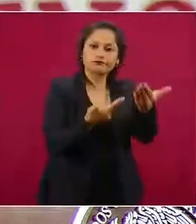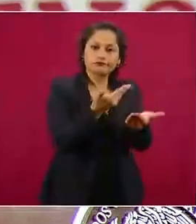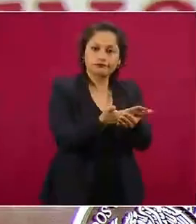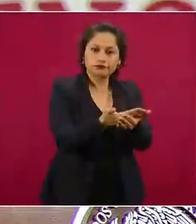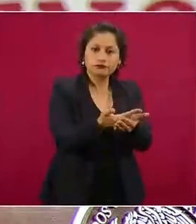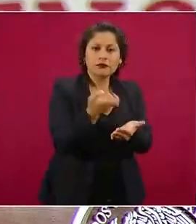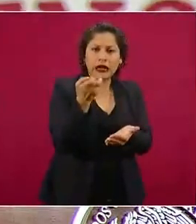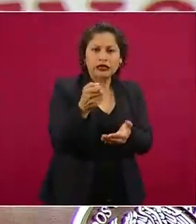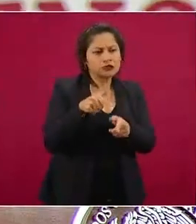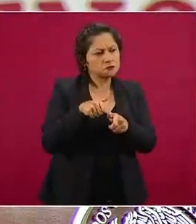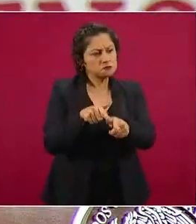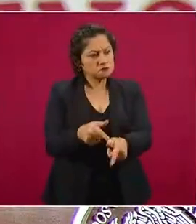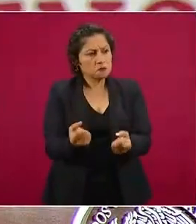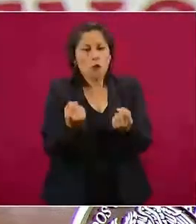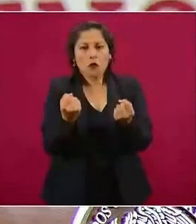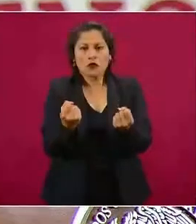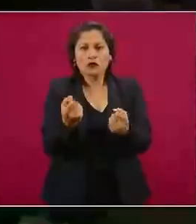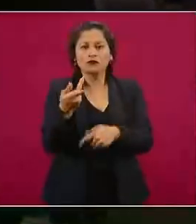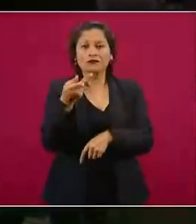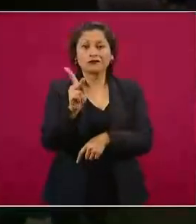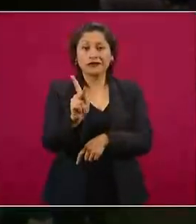Si no es así,